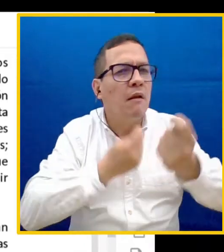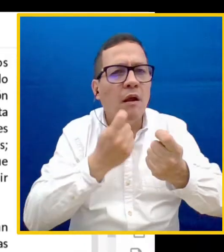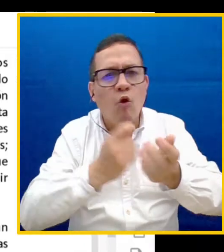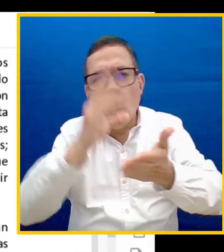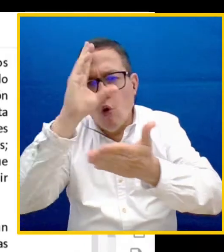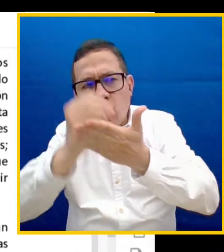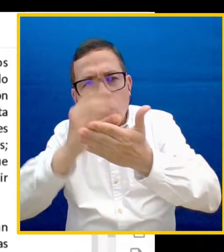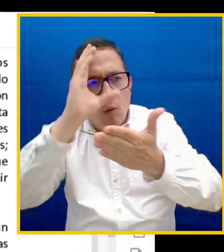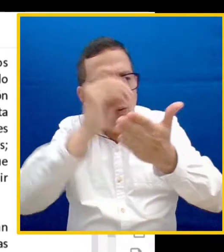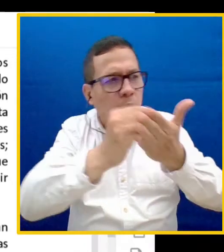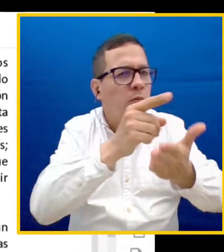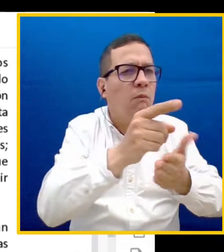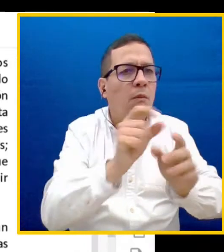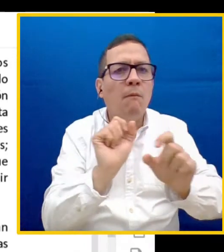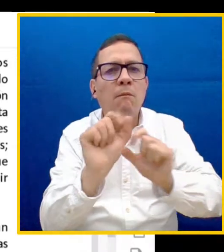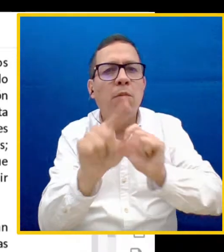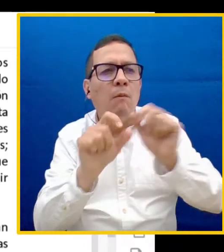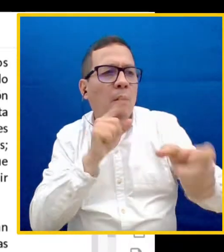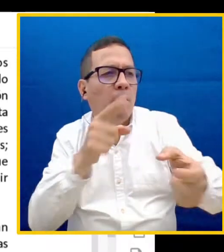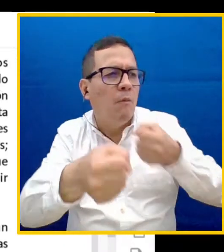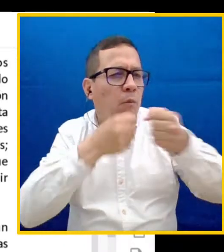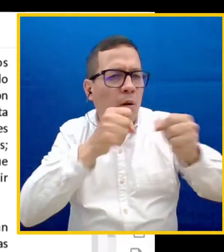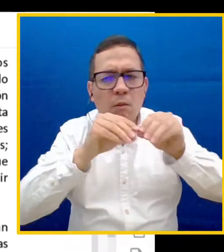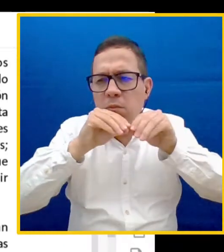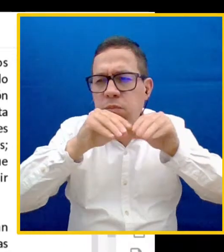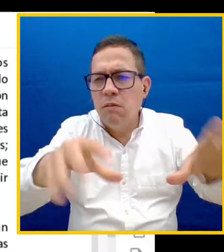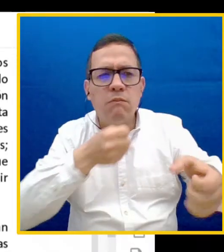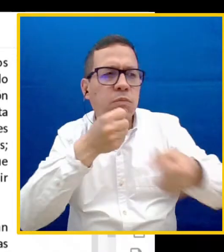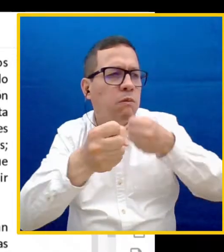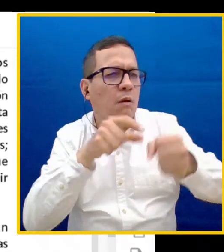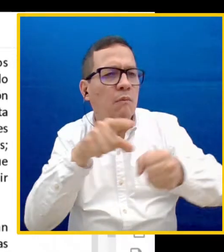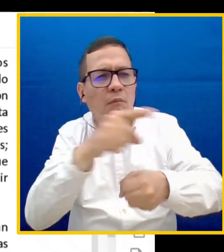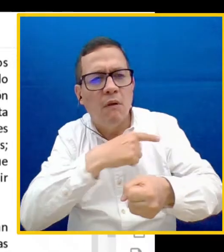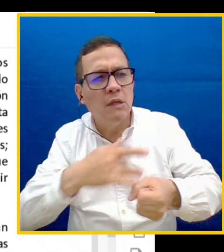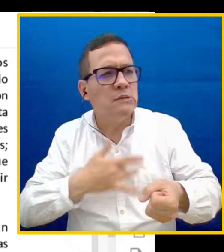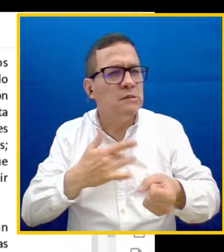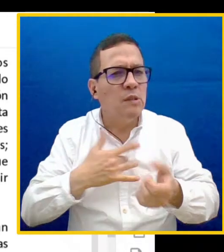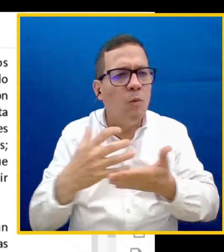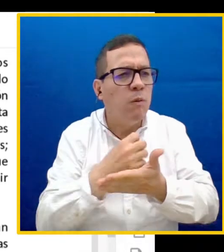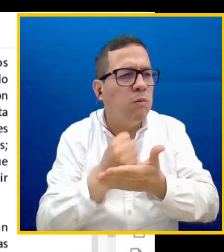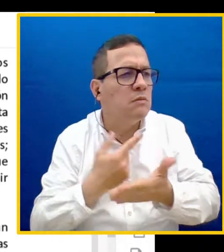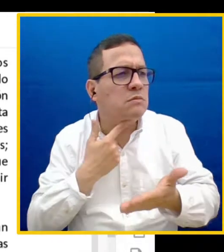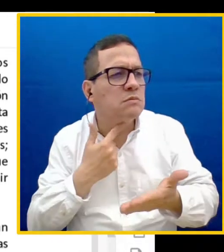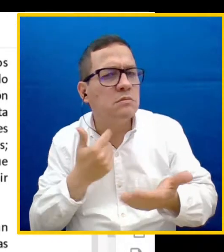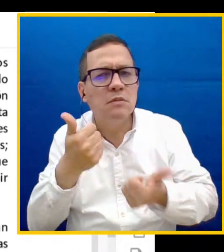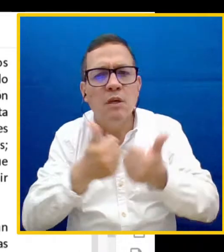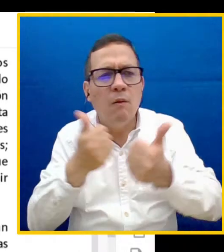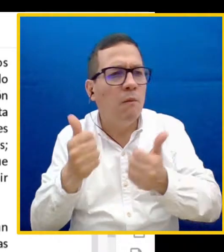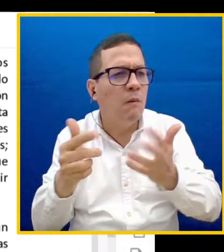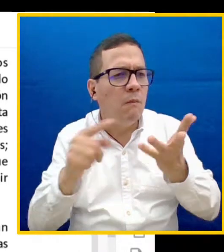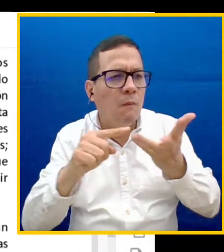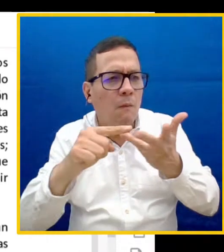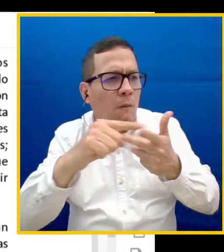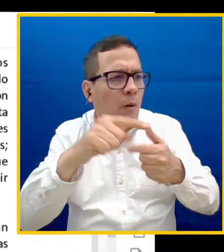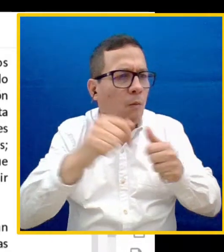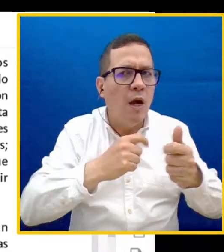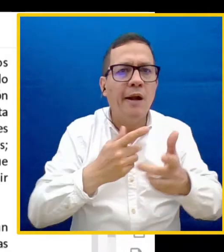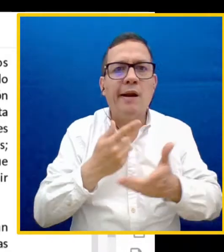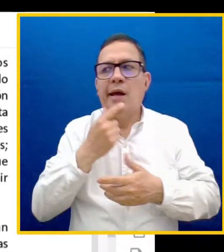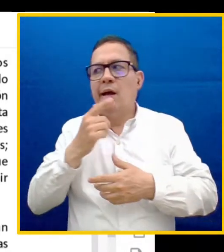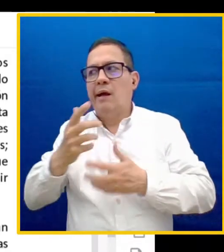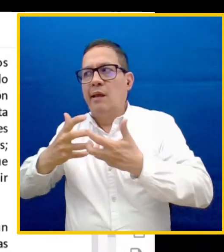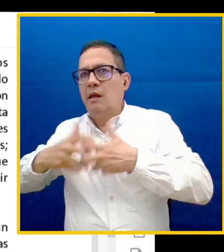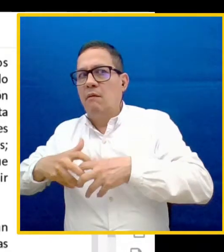a través de encuestas masivas buscan conocer las preferencias de los consumidores para orientar la actividad